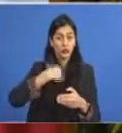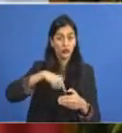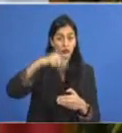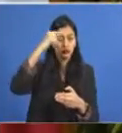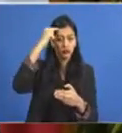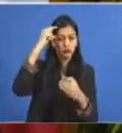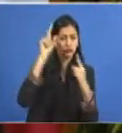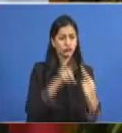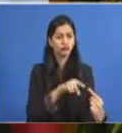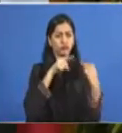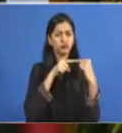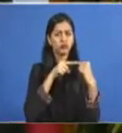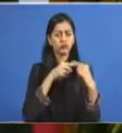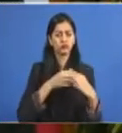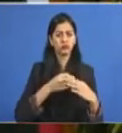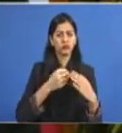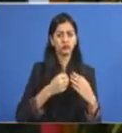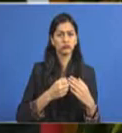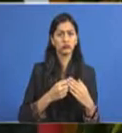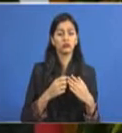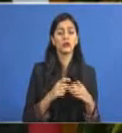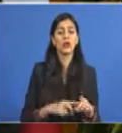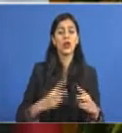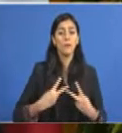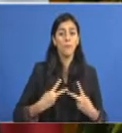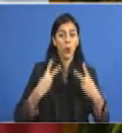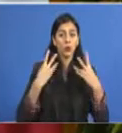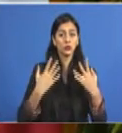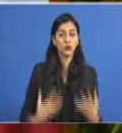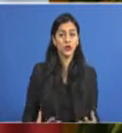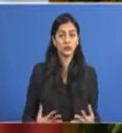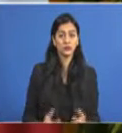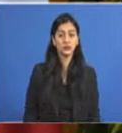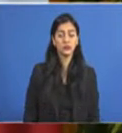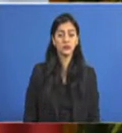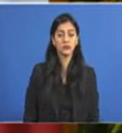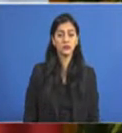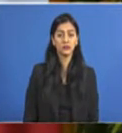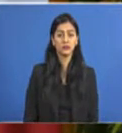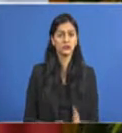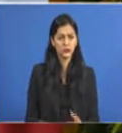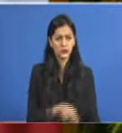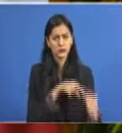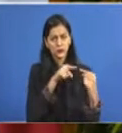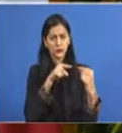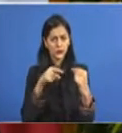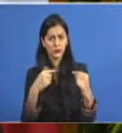firmeza y voluntad los retos de la pandemia,